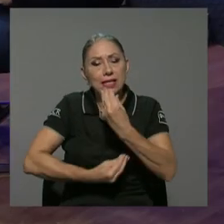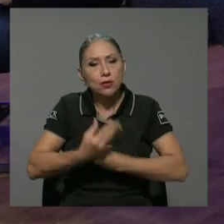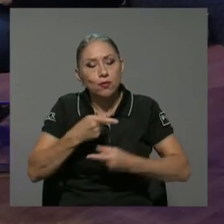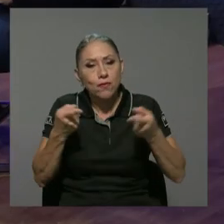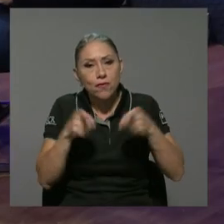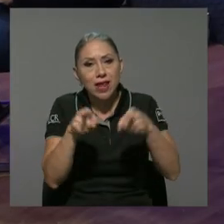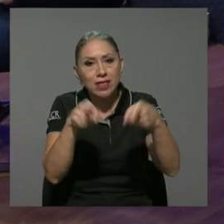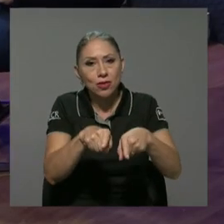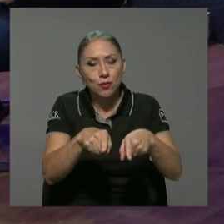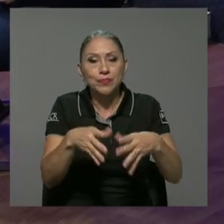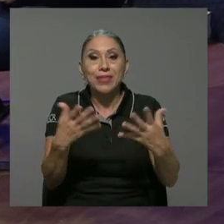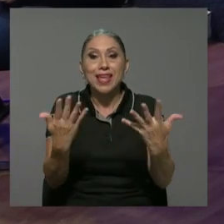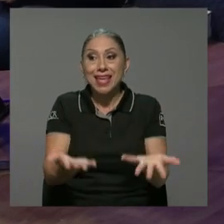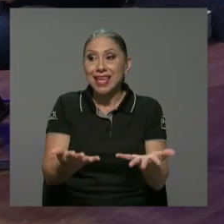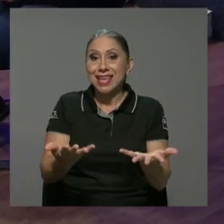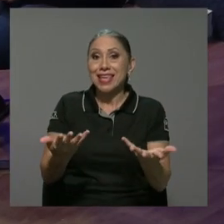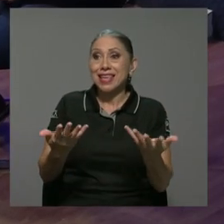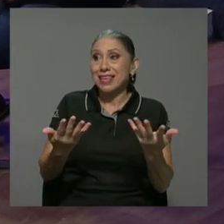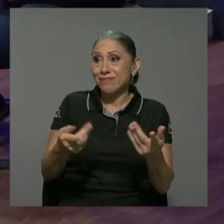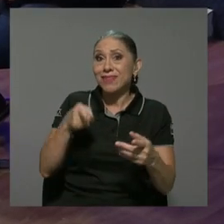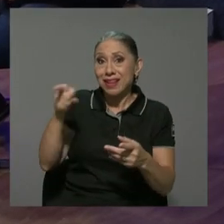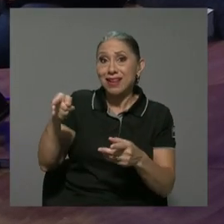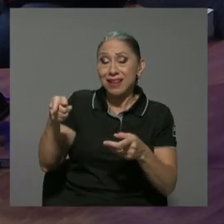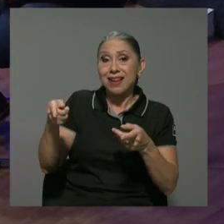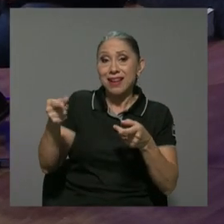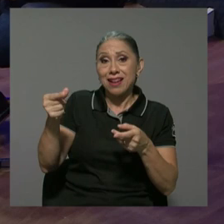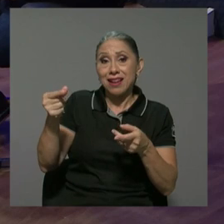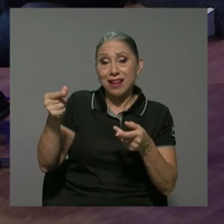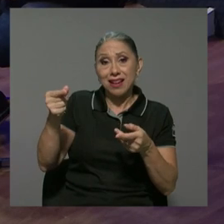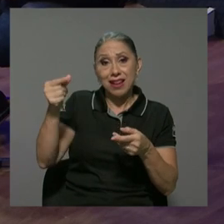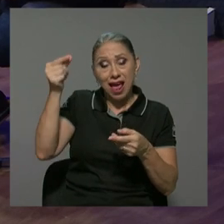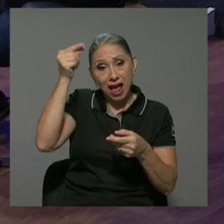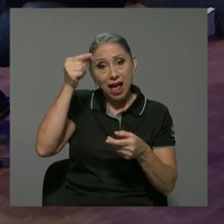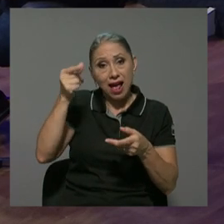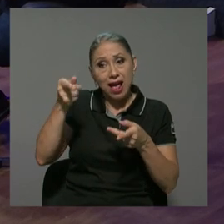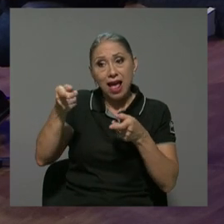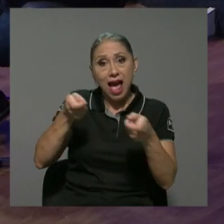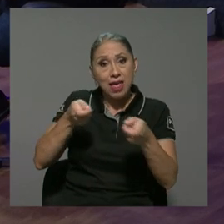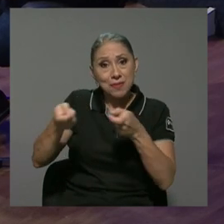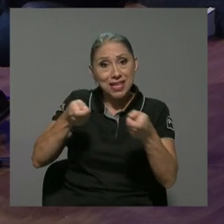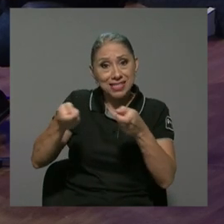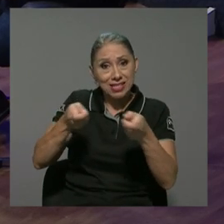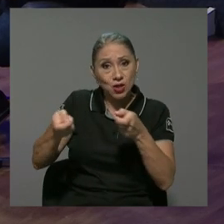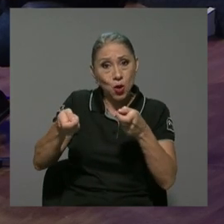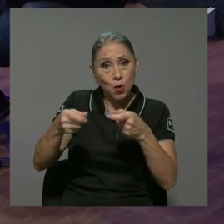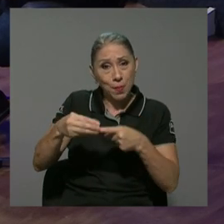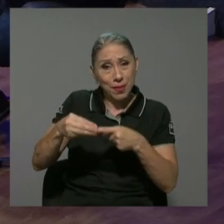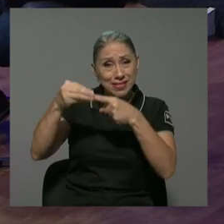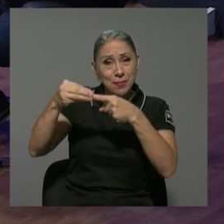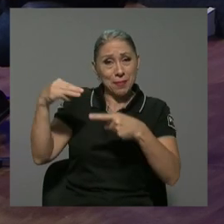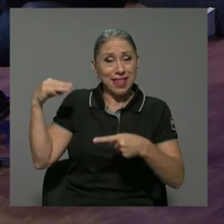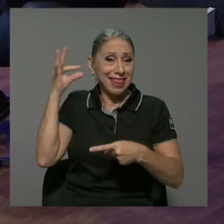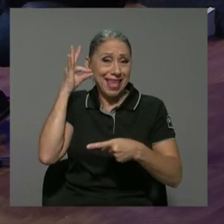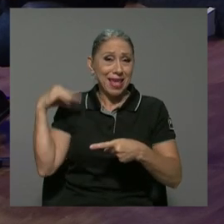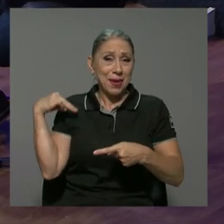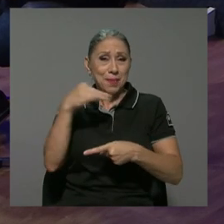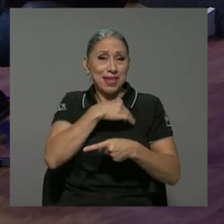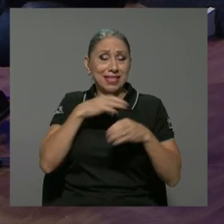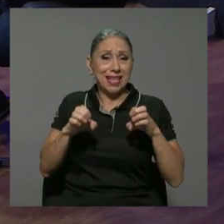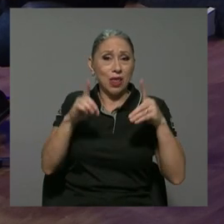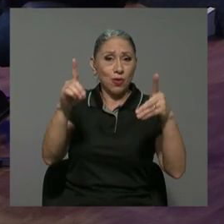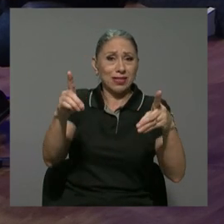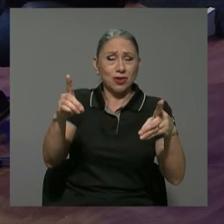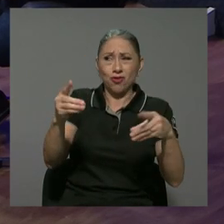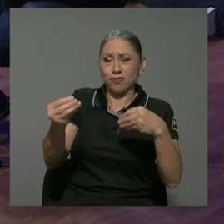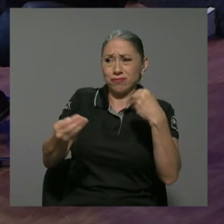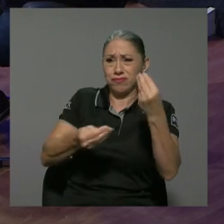está haciendo la administración, específicamente en manos de la ministra de Educación, que en lugar de defender su presupuesto, ella